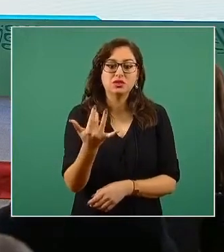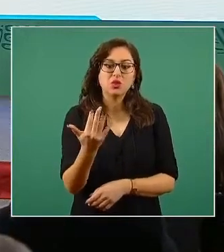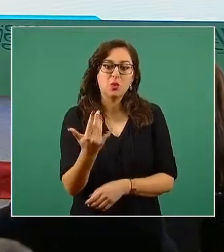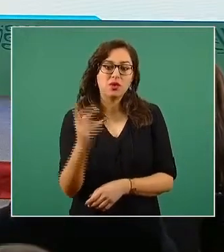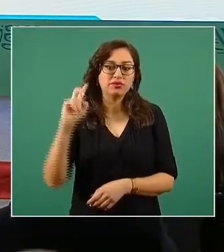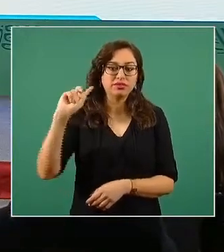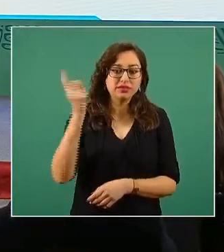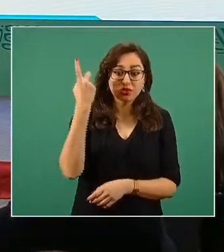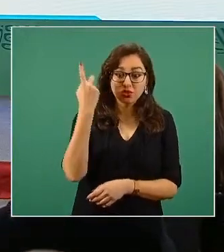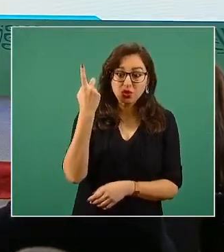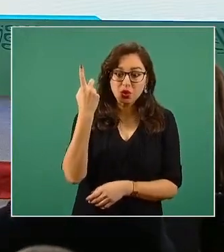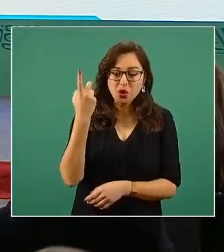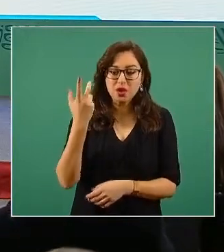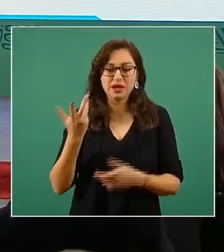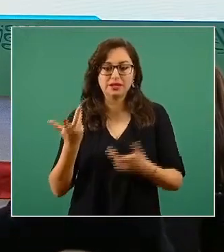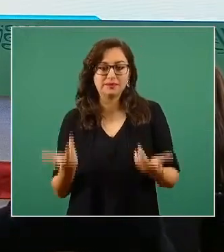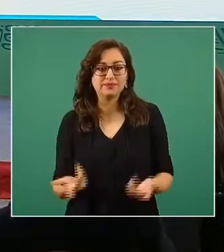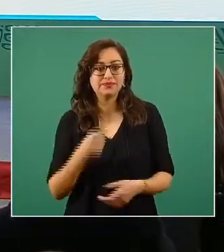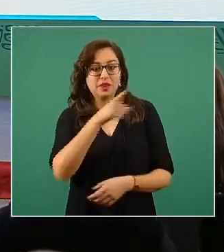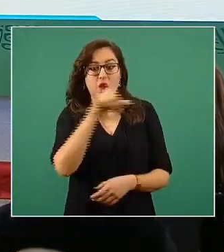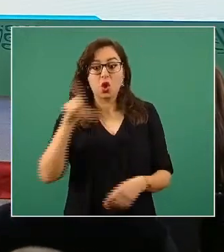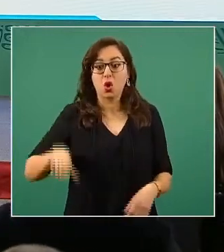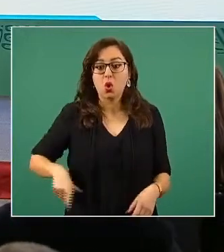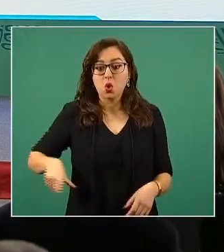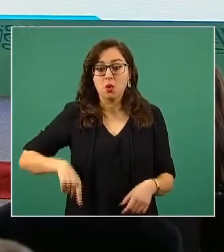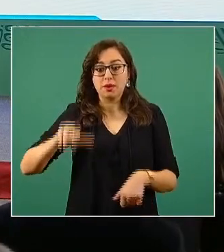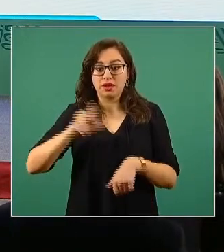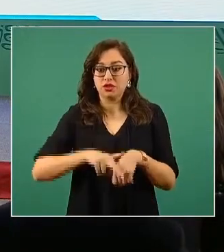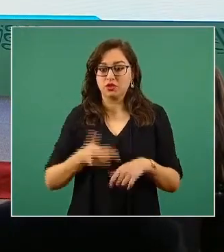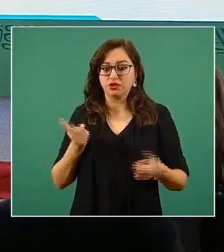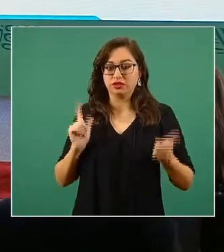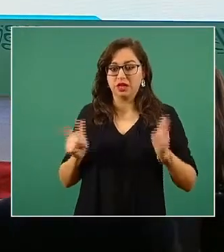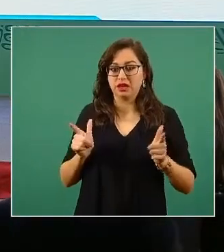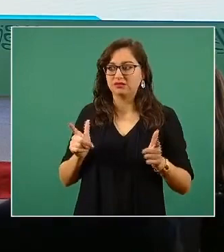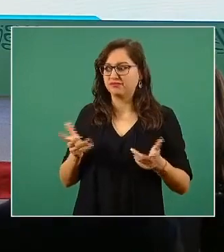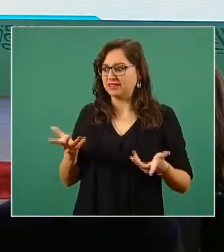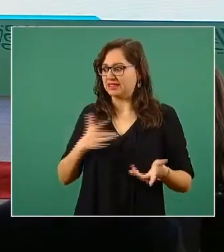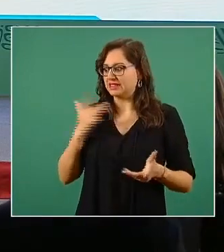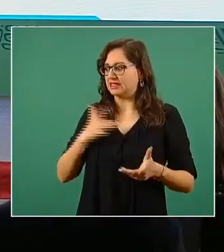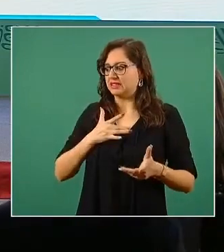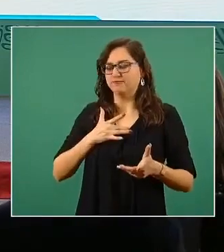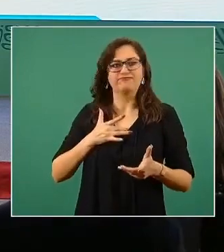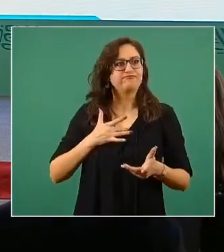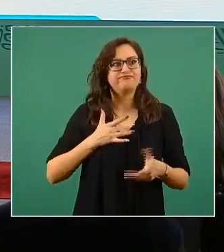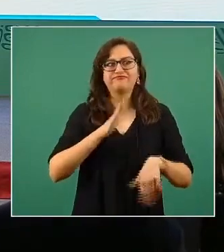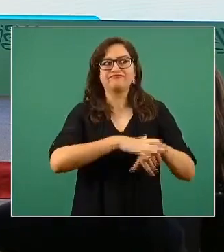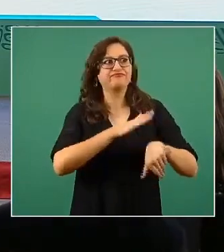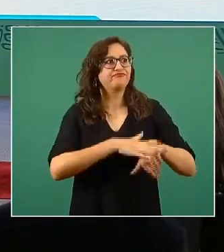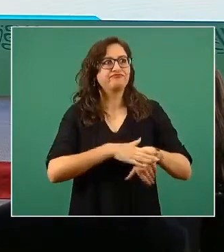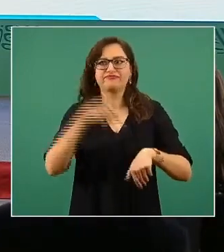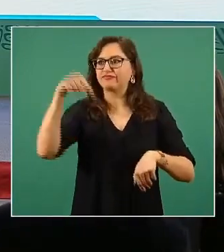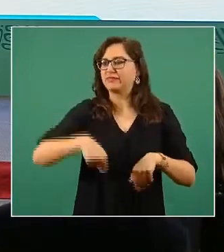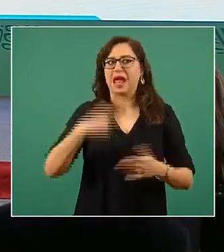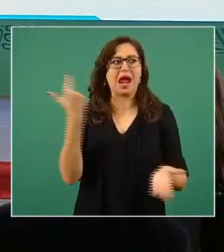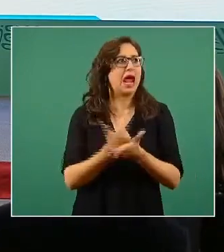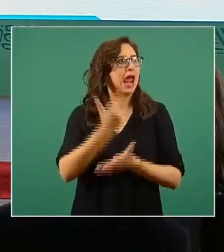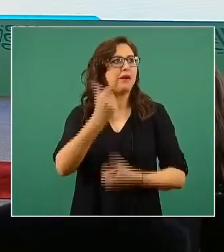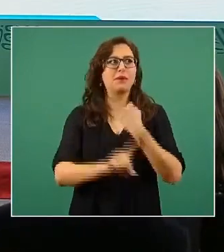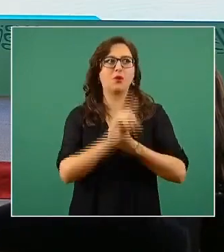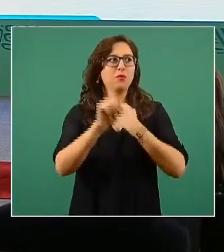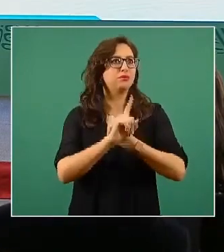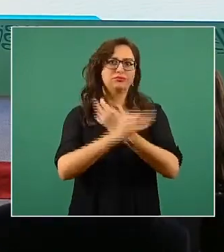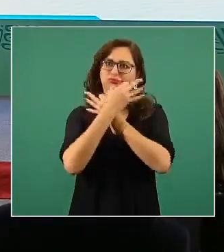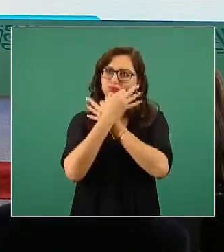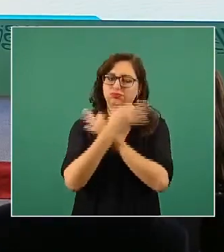¿Qué hace el gobernador de Texas? Pues entonces declara el estado de emergencia. CFE Energía informa a la